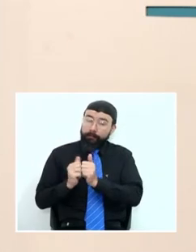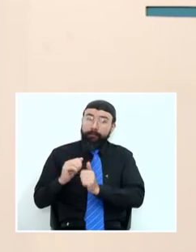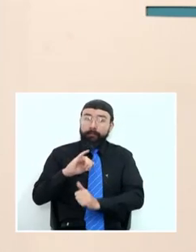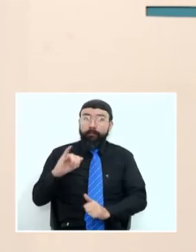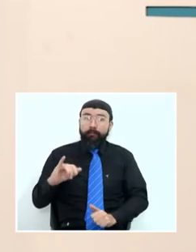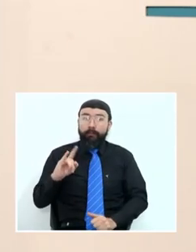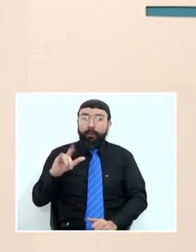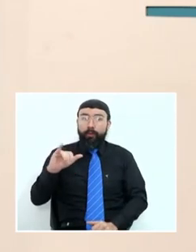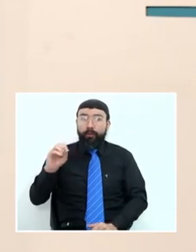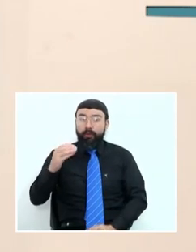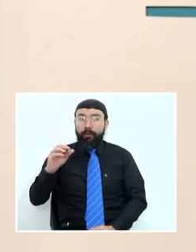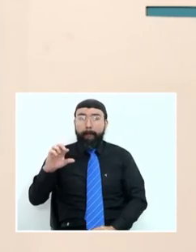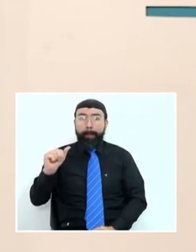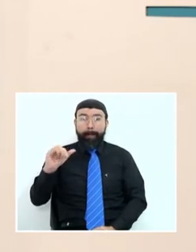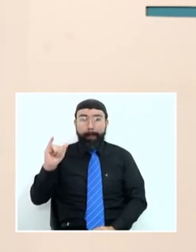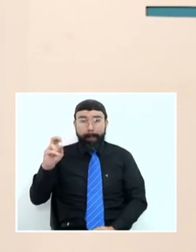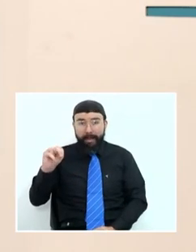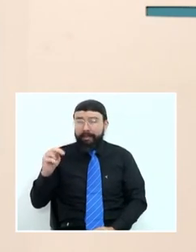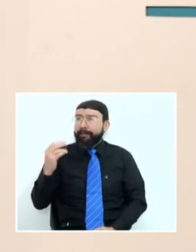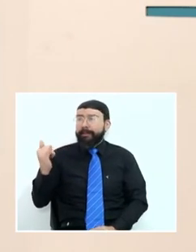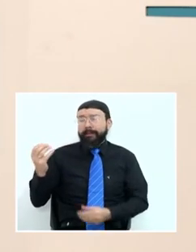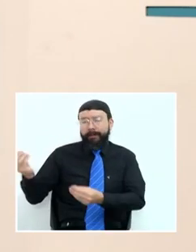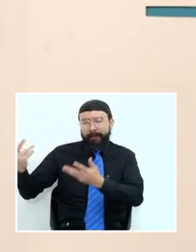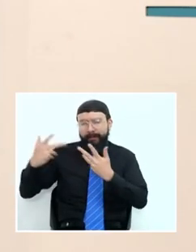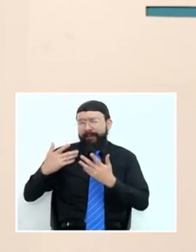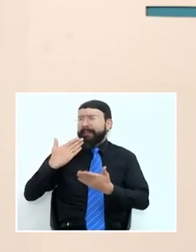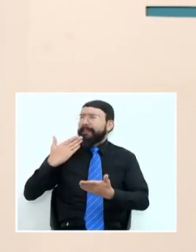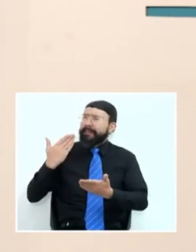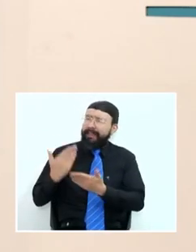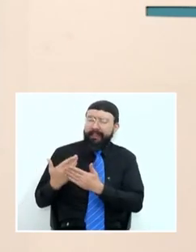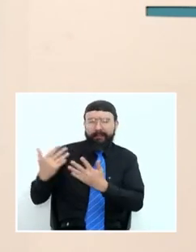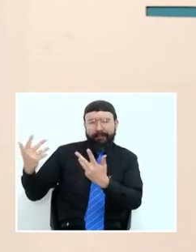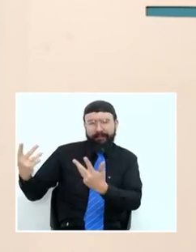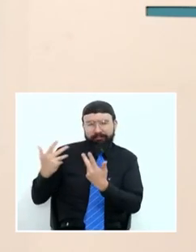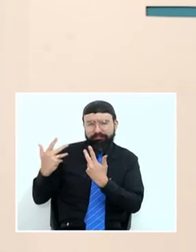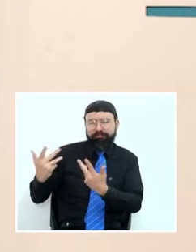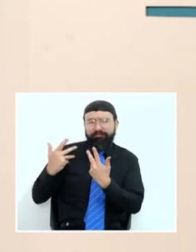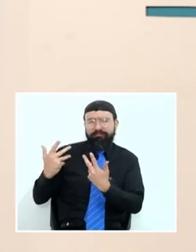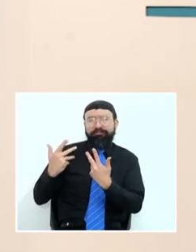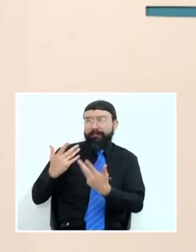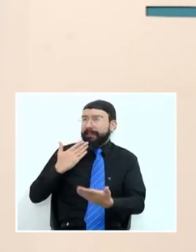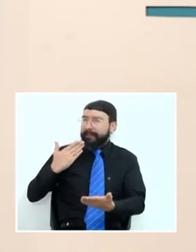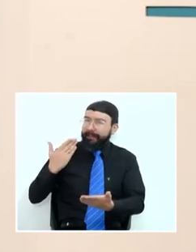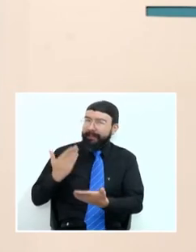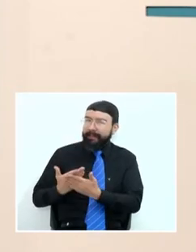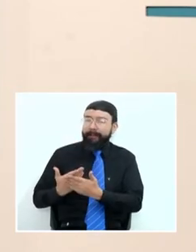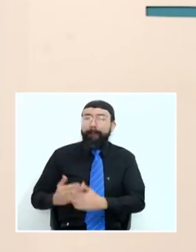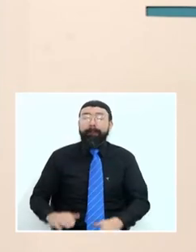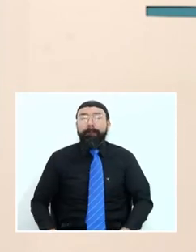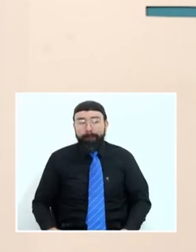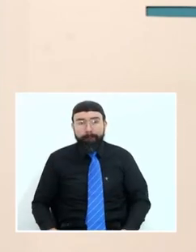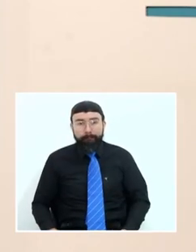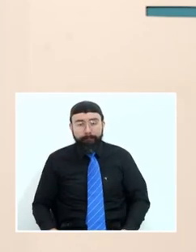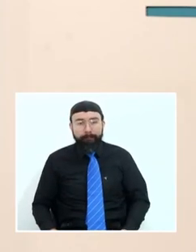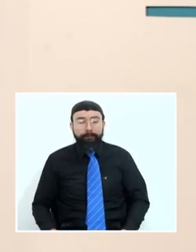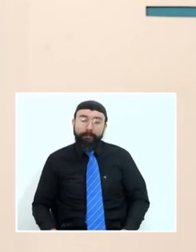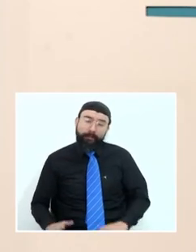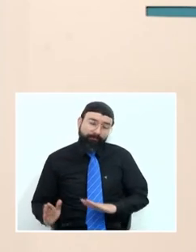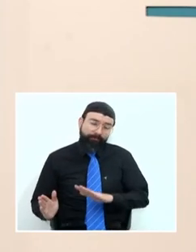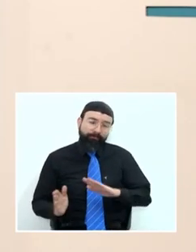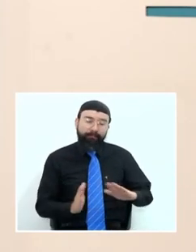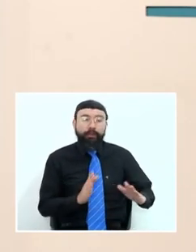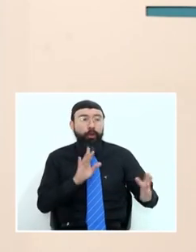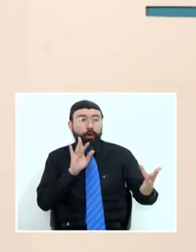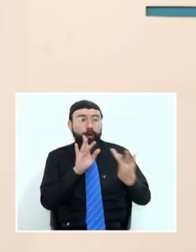descanse. Muchas gracias por todas las enseñanzas. Y estoy conectado también en este momento con